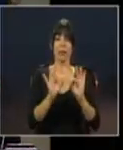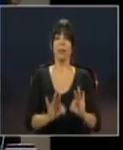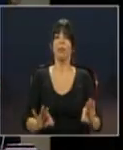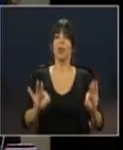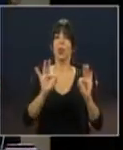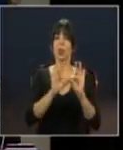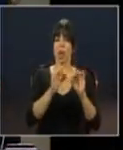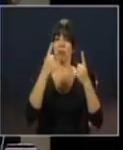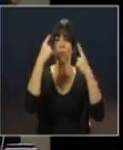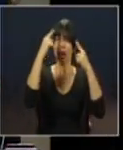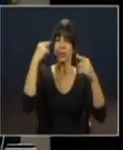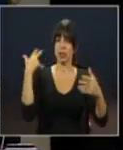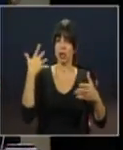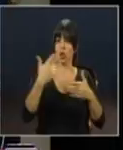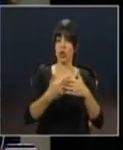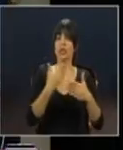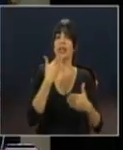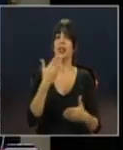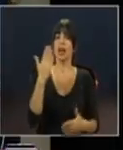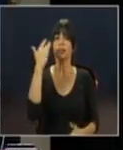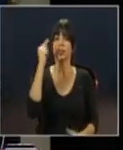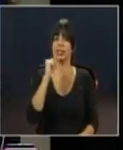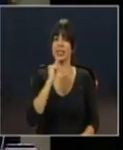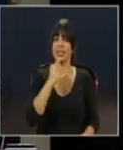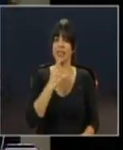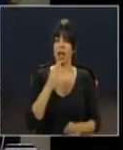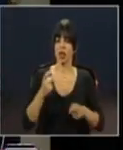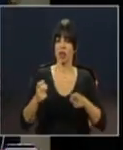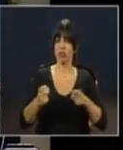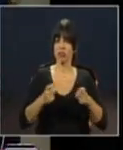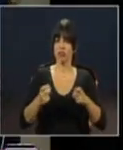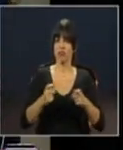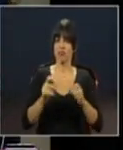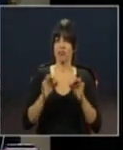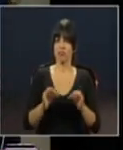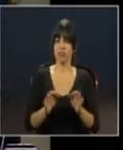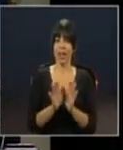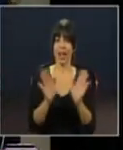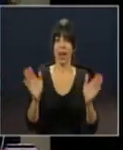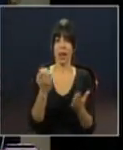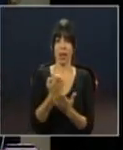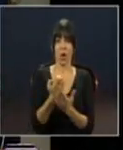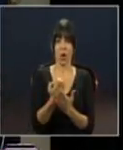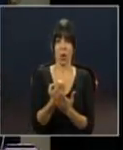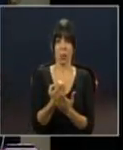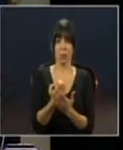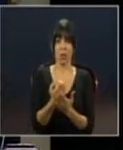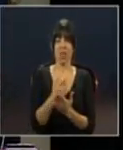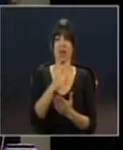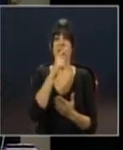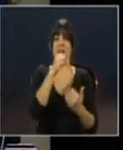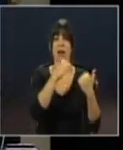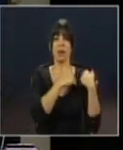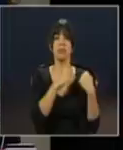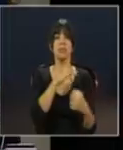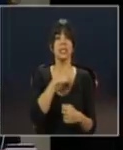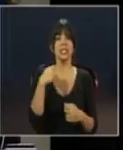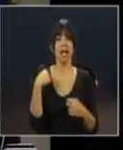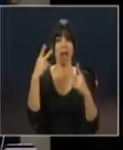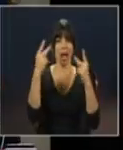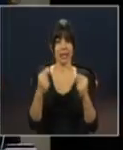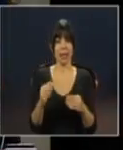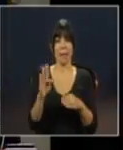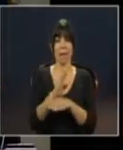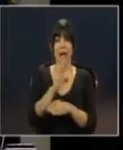fundamentalmente exitoso gracias a la seriedad y dirección del manejo macroeconómico dado por el Ministerio de Hacienda y el